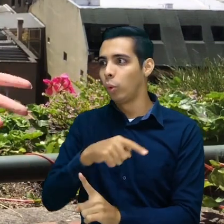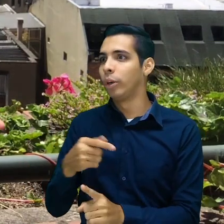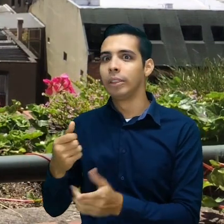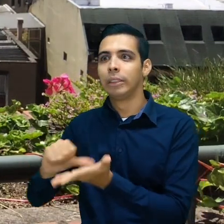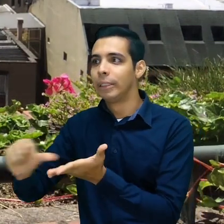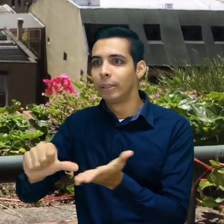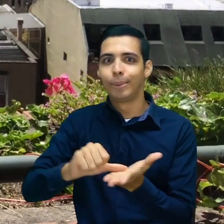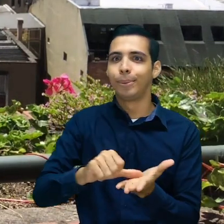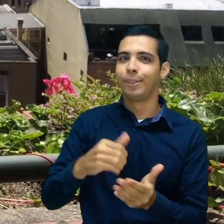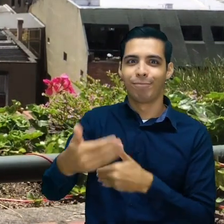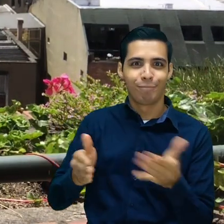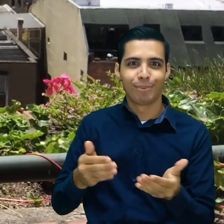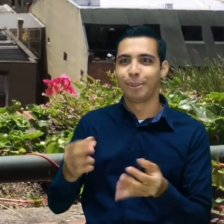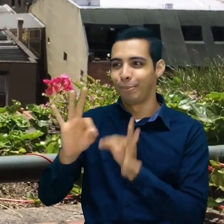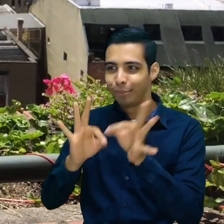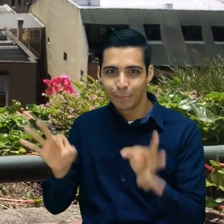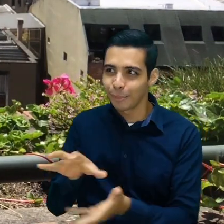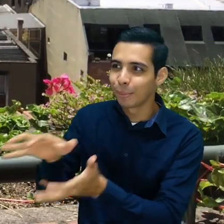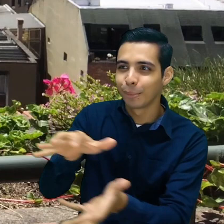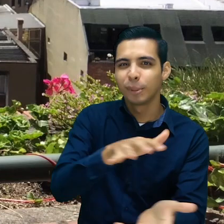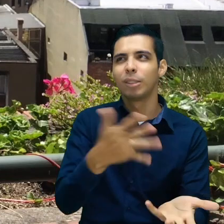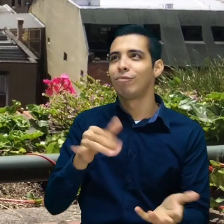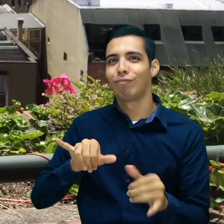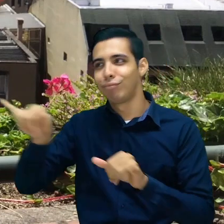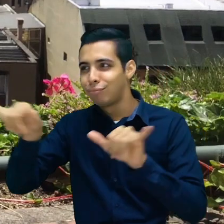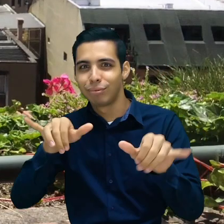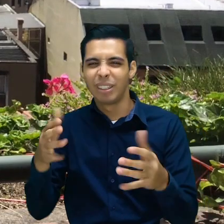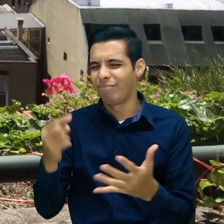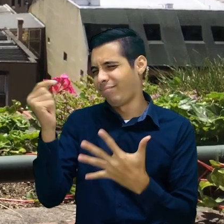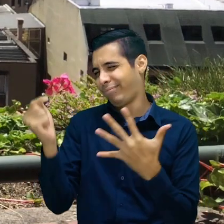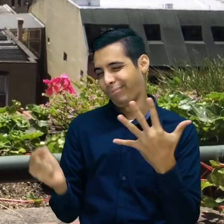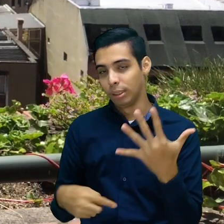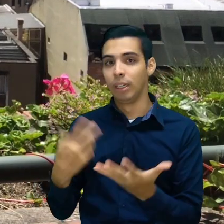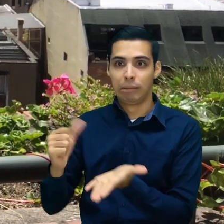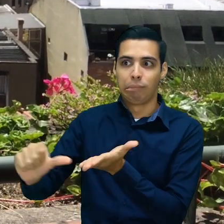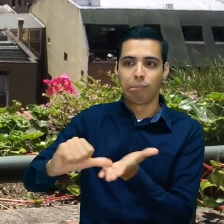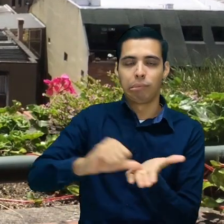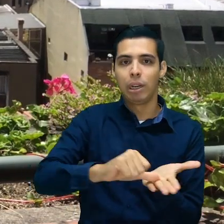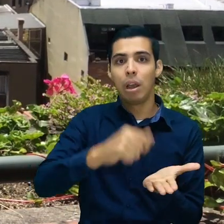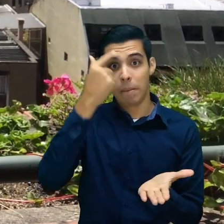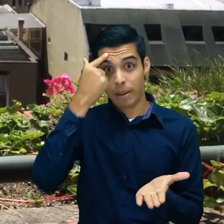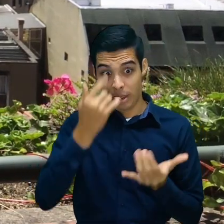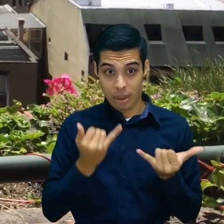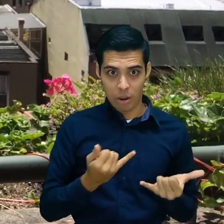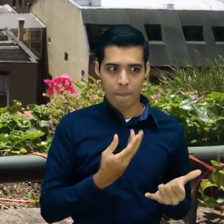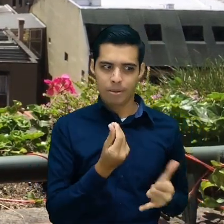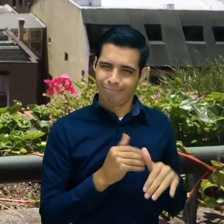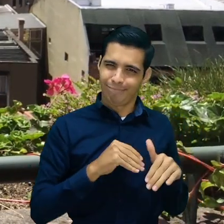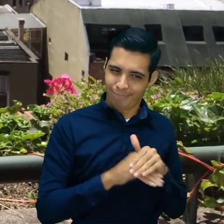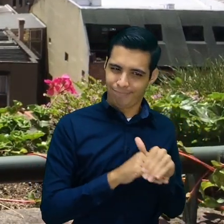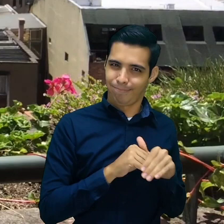aumentamos nuestros gastos por los regalos, los viajes y demás. O, por ejemplo, hacer un colchón financiero que nos permita aguantar los primeros meses,